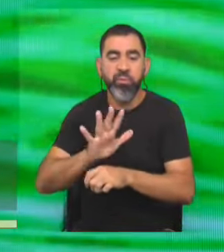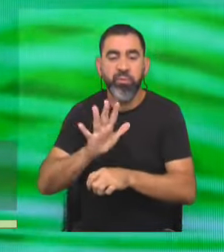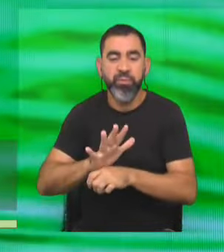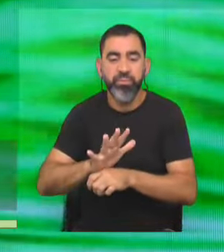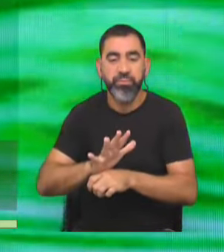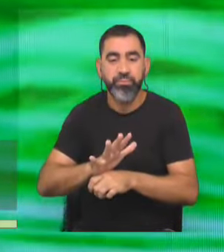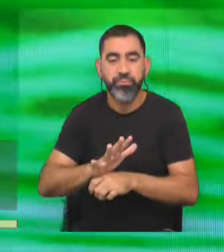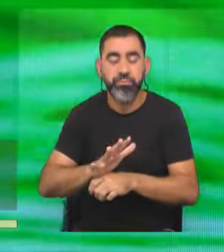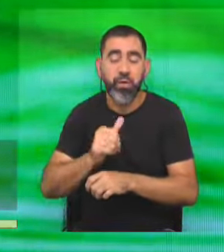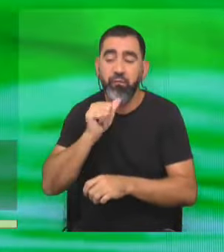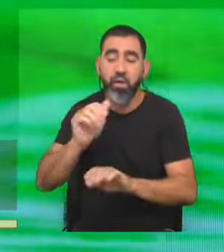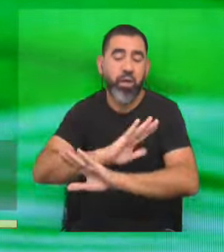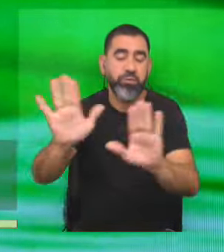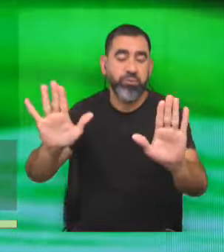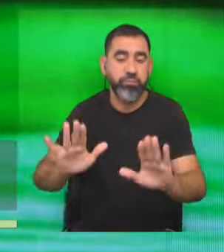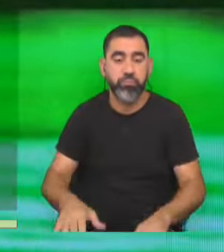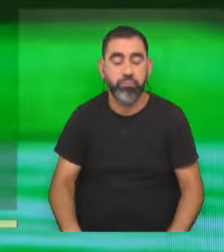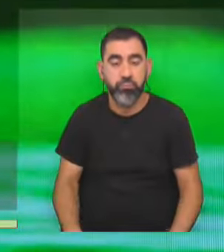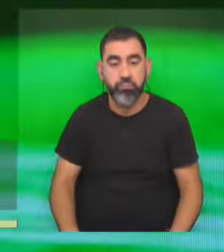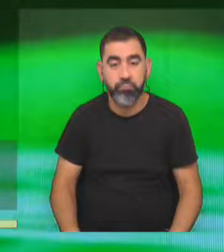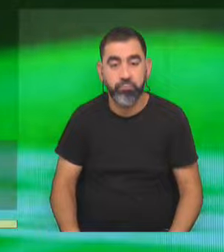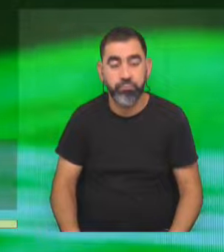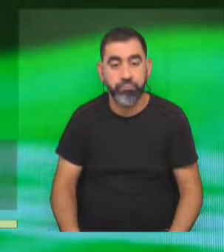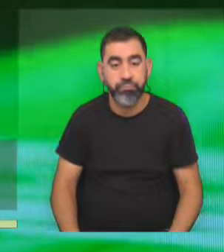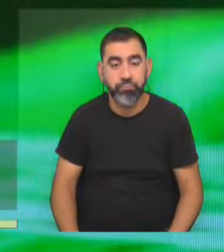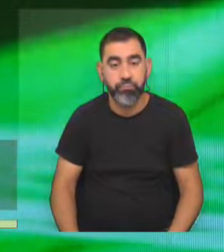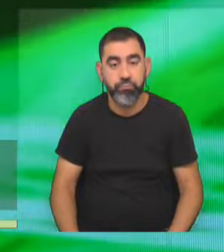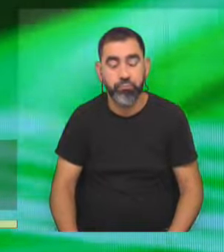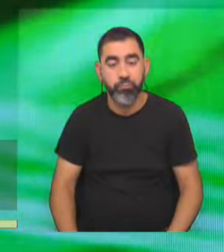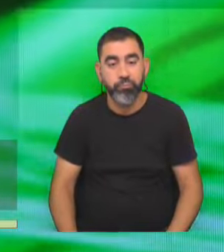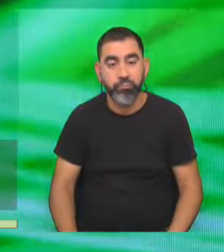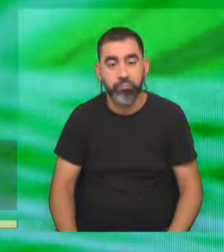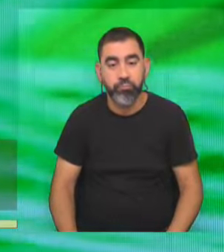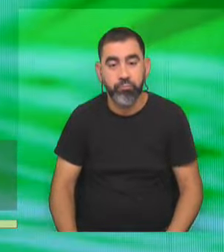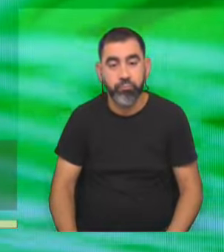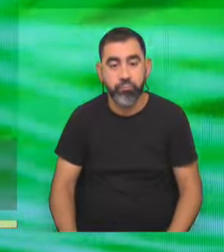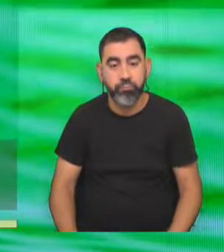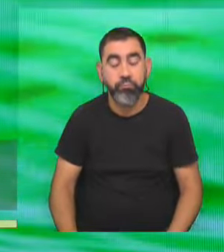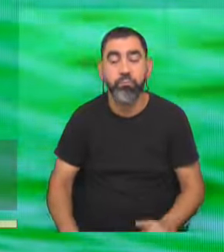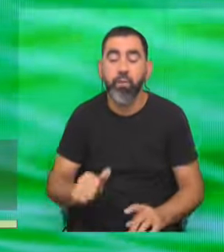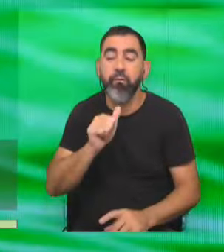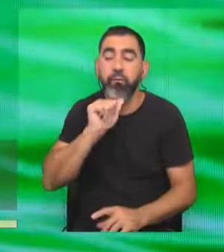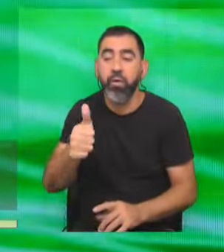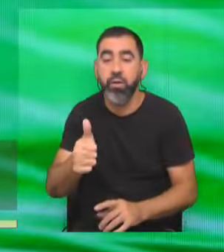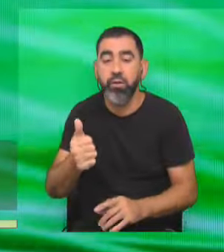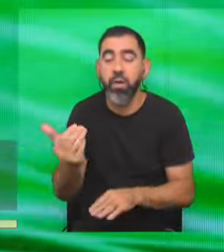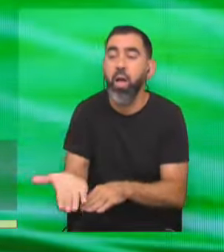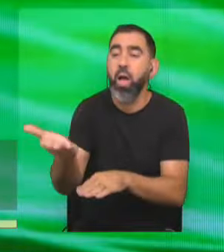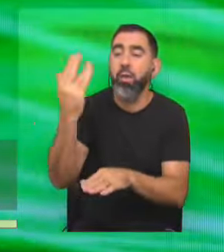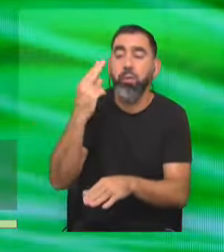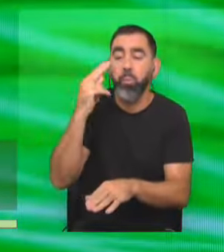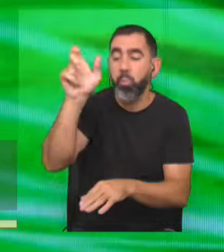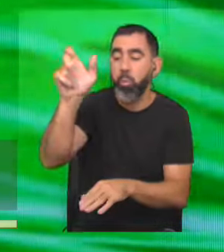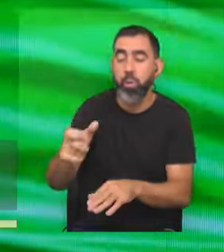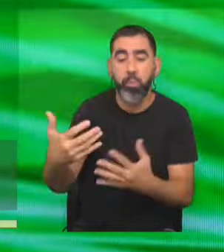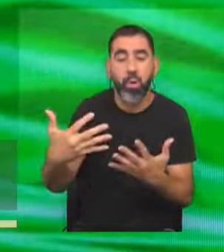como ajuste de cuenta y queda por ahí Entonces el otro tema es ajuste de cuenta con antecedente la víctima una